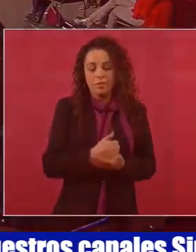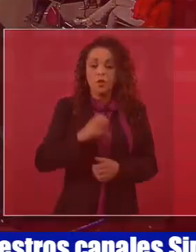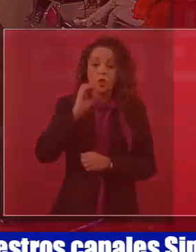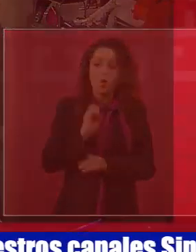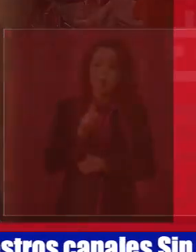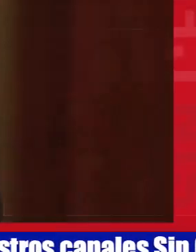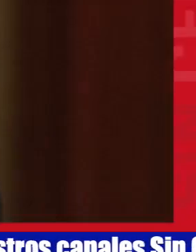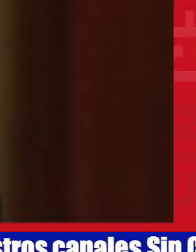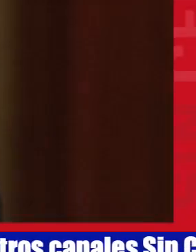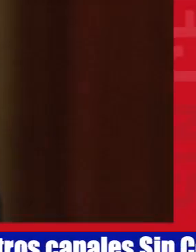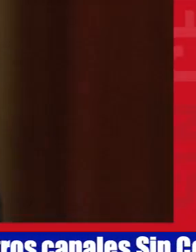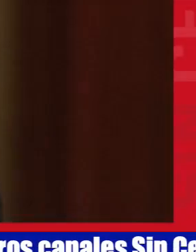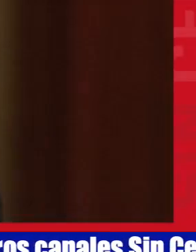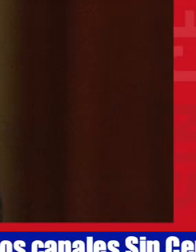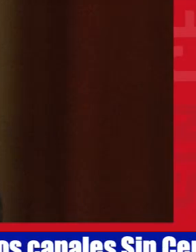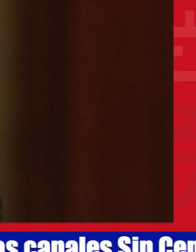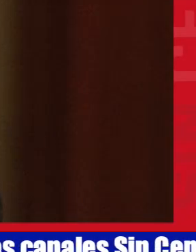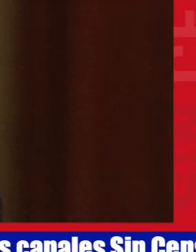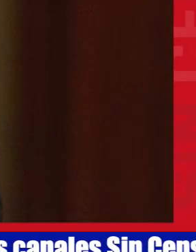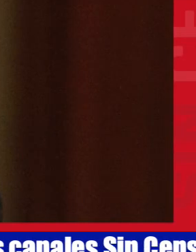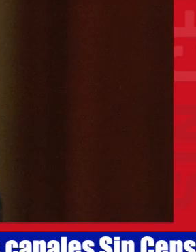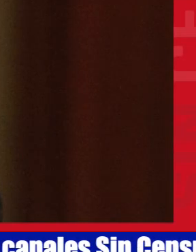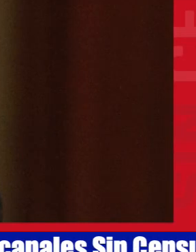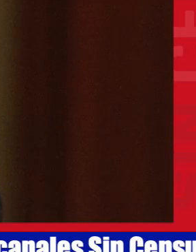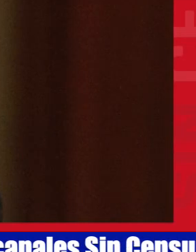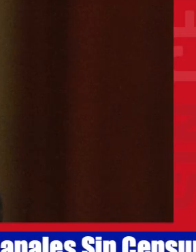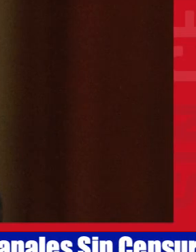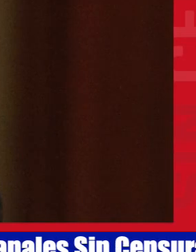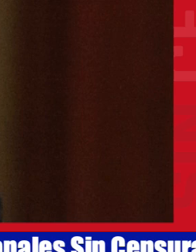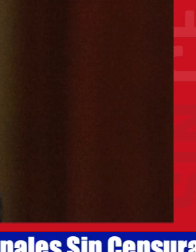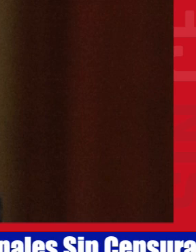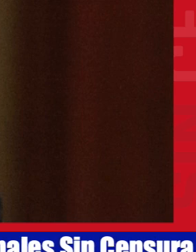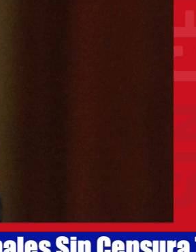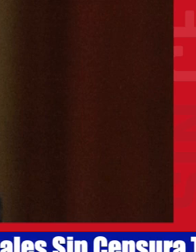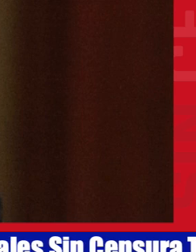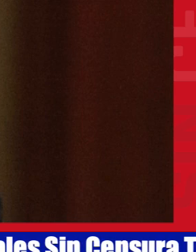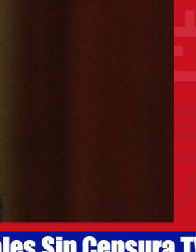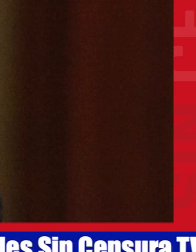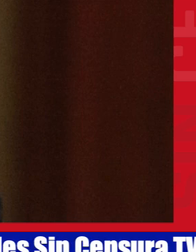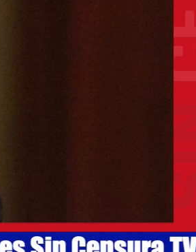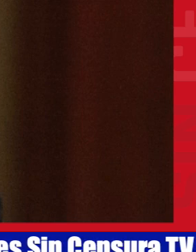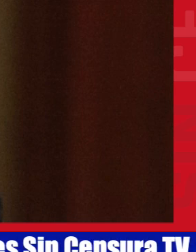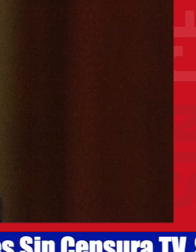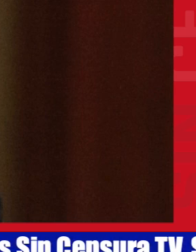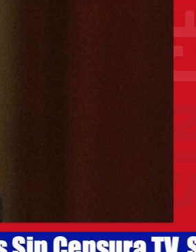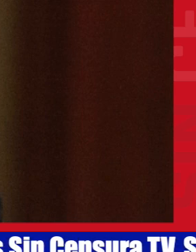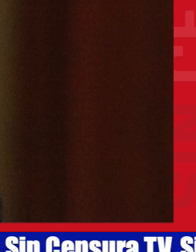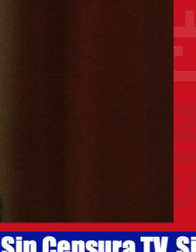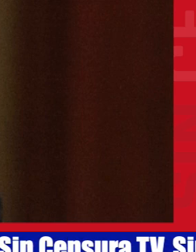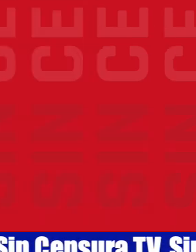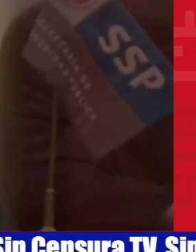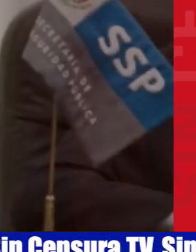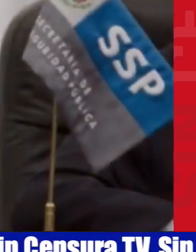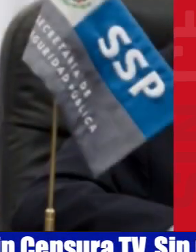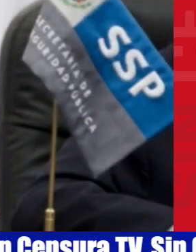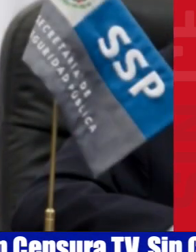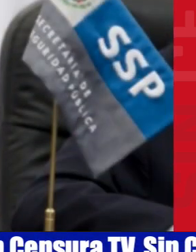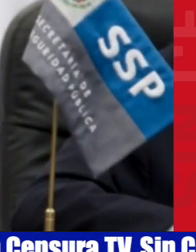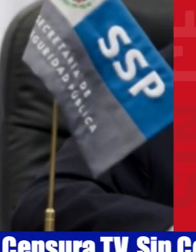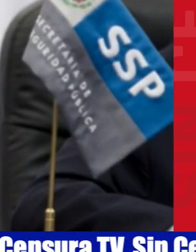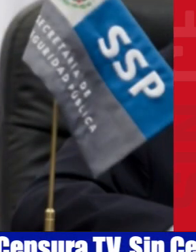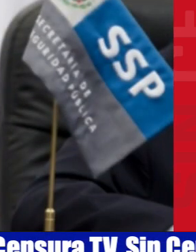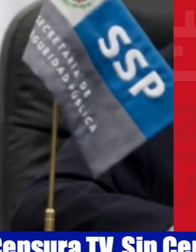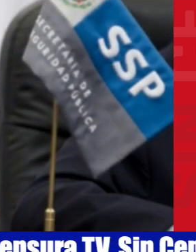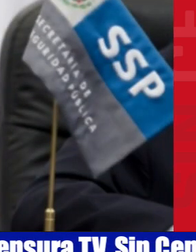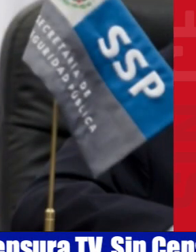dar claridad sobre ese juicio. Advirtió que el frío sabe dónde se arrima, que si no se establece